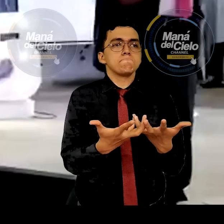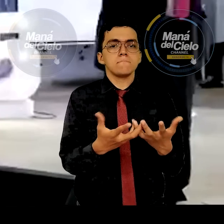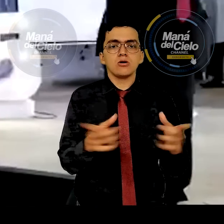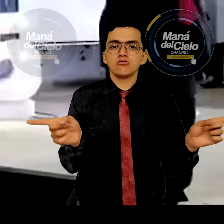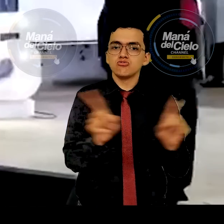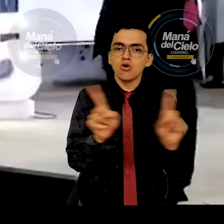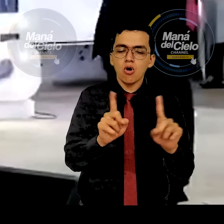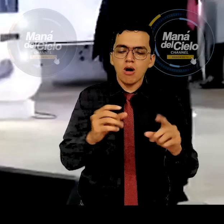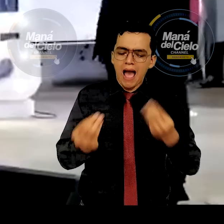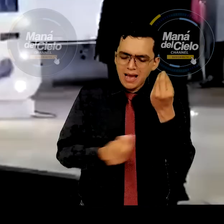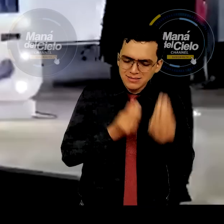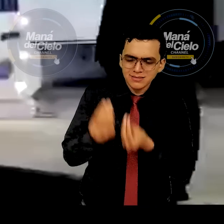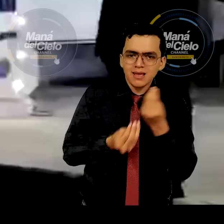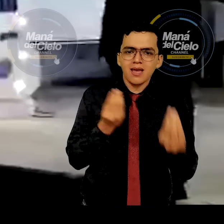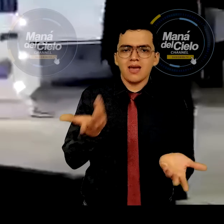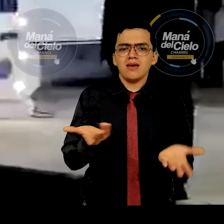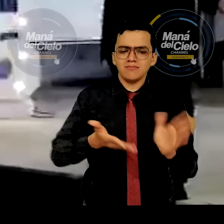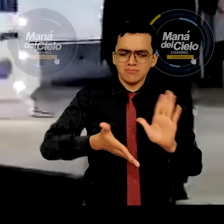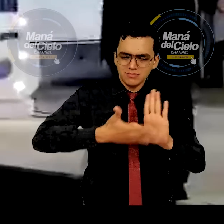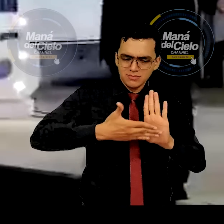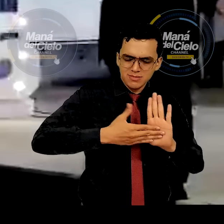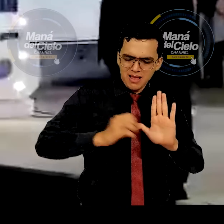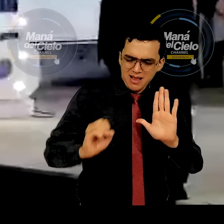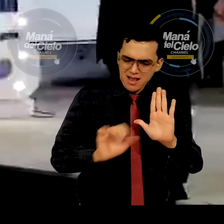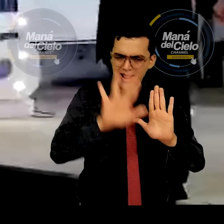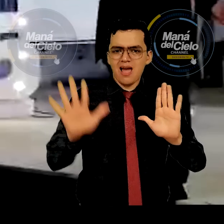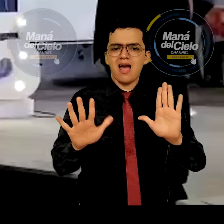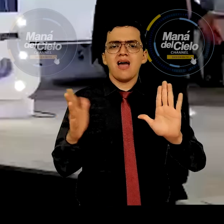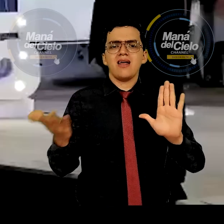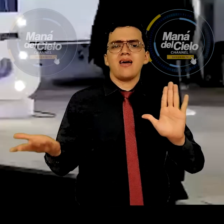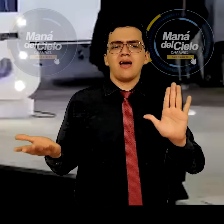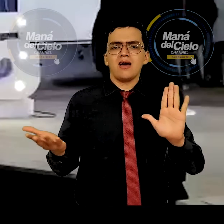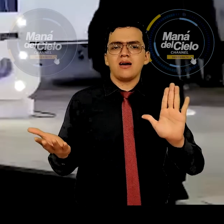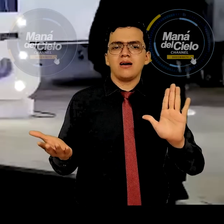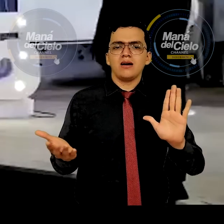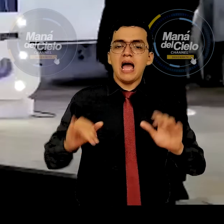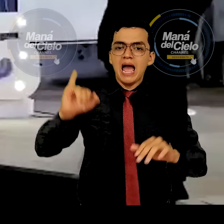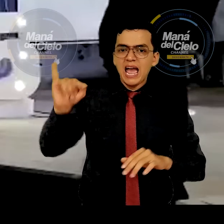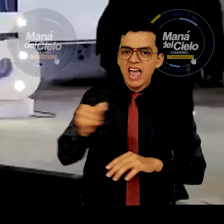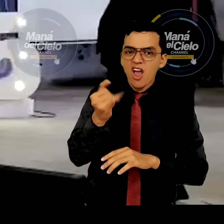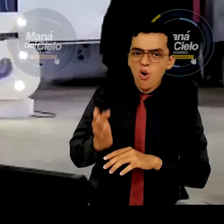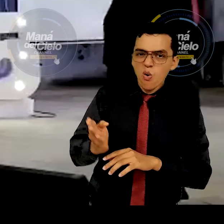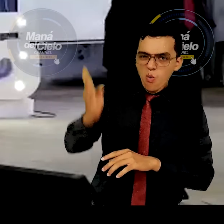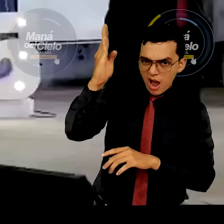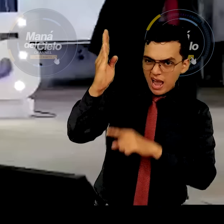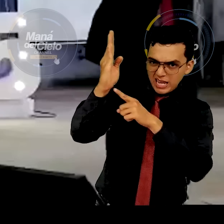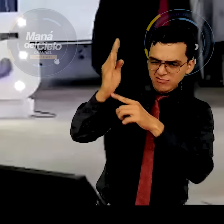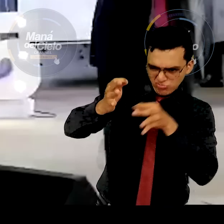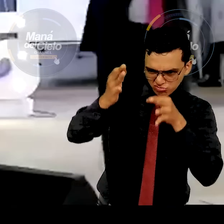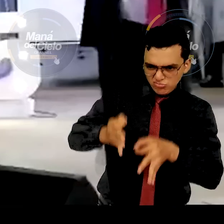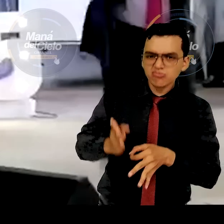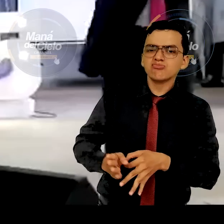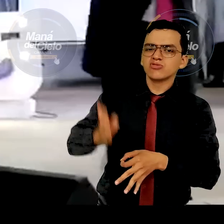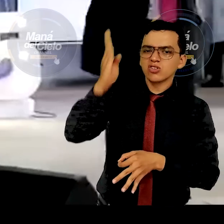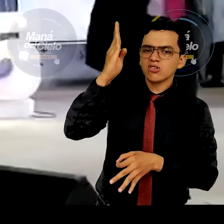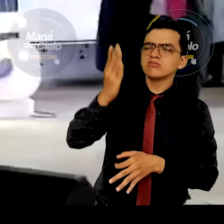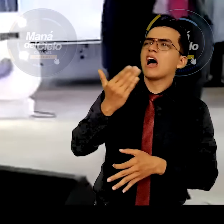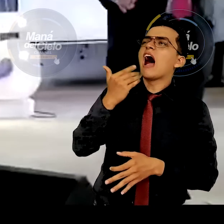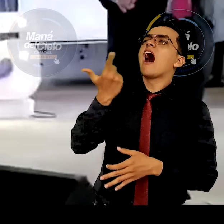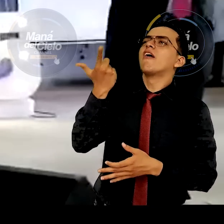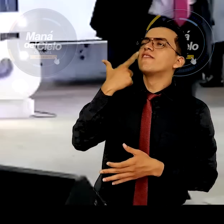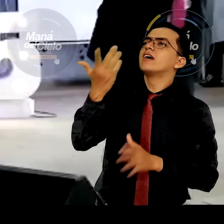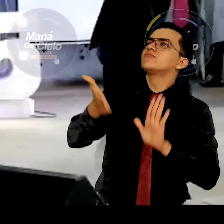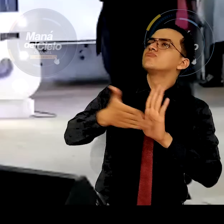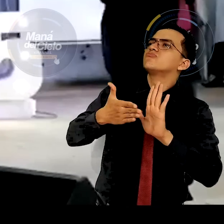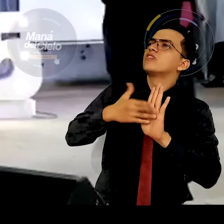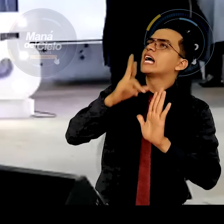La disyuntiva era clara. Si Jehová es Dios, que responda. Y si Baal es Dios, que responda. Baal